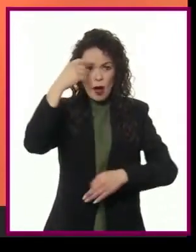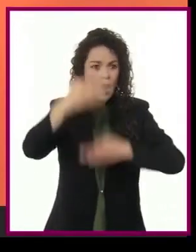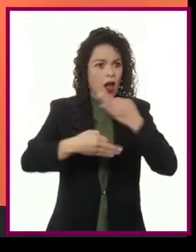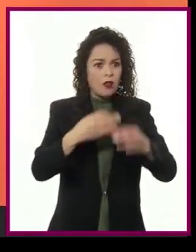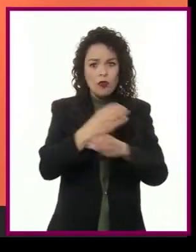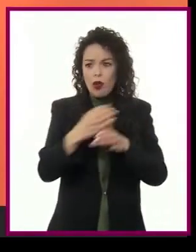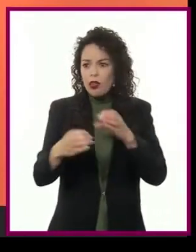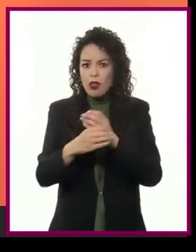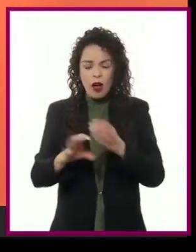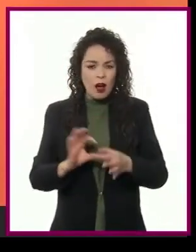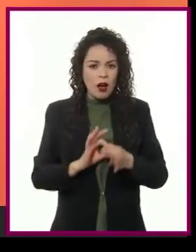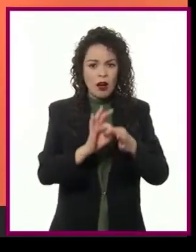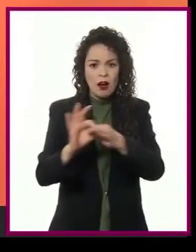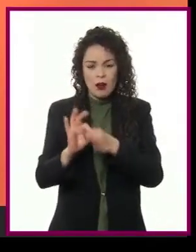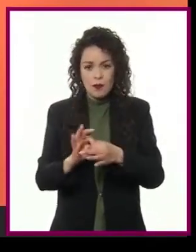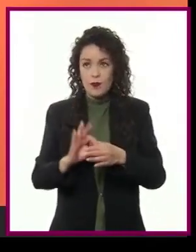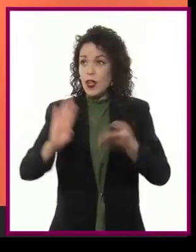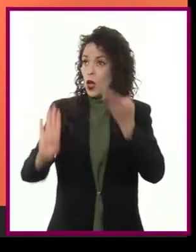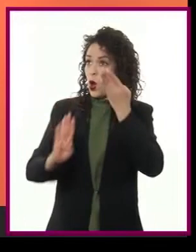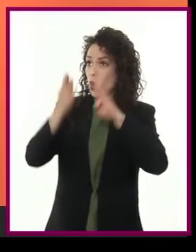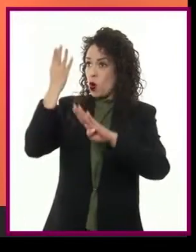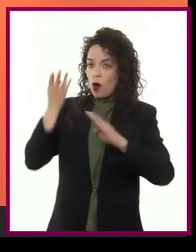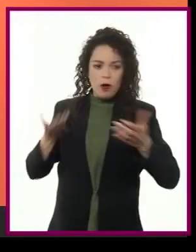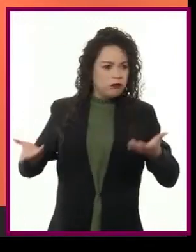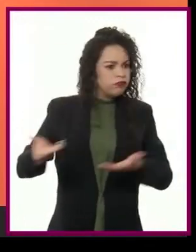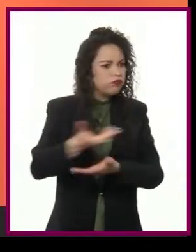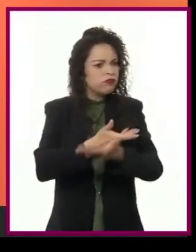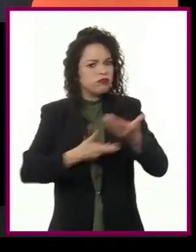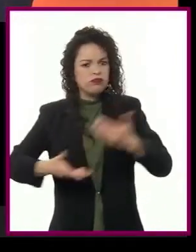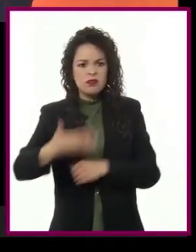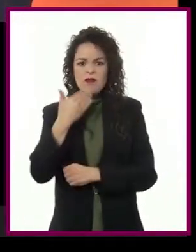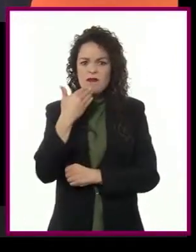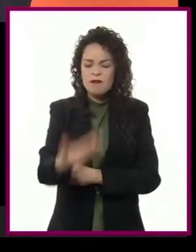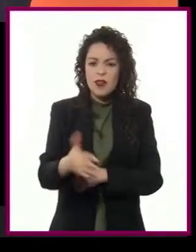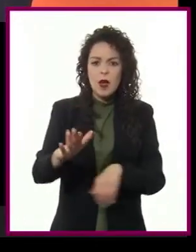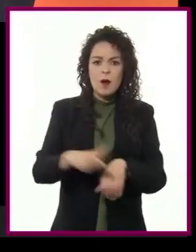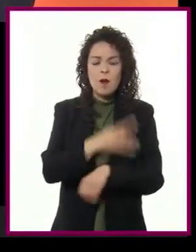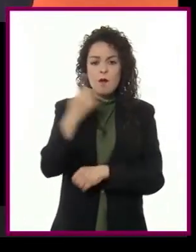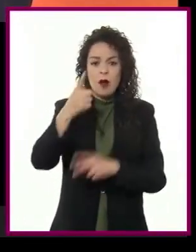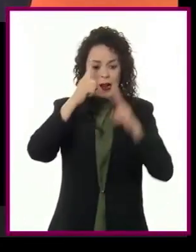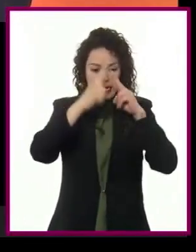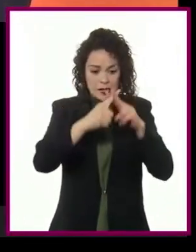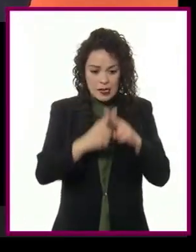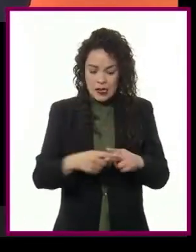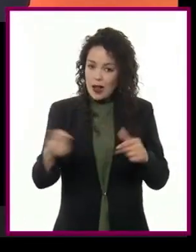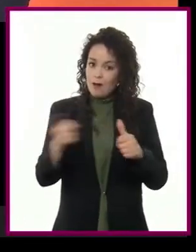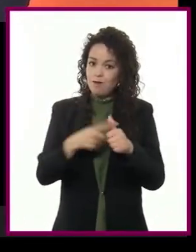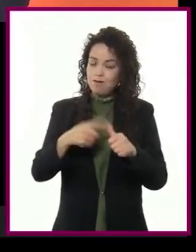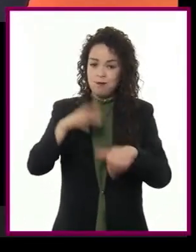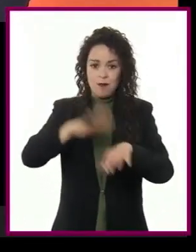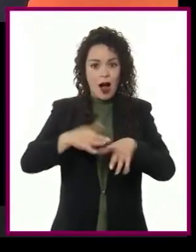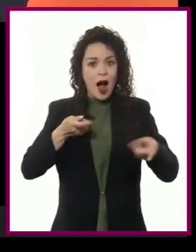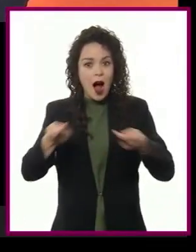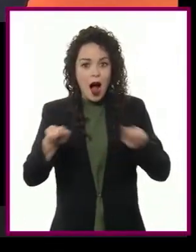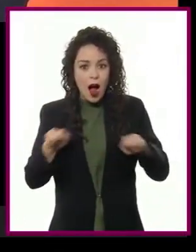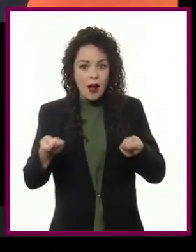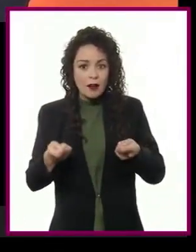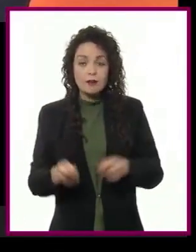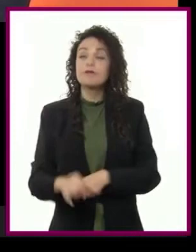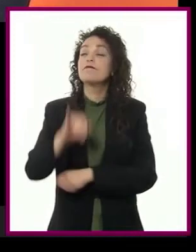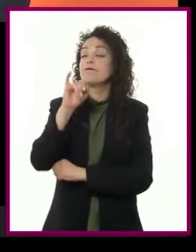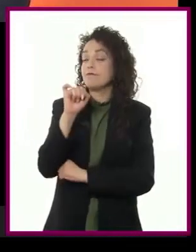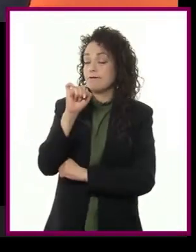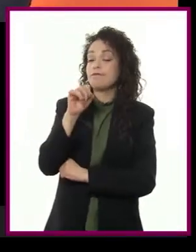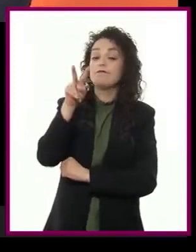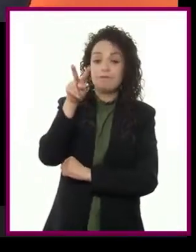es armónico por las proporciones aritméticas que lo gobiernan. Y se sabe bien, mis discípulos